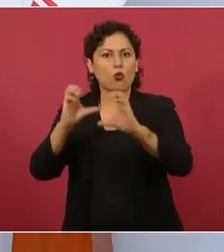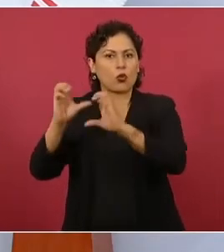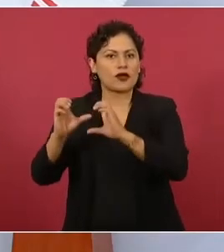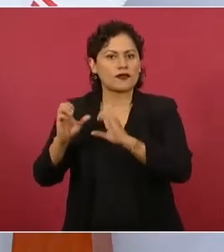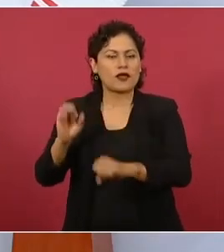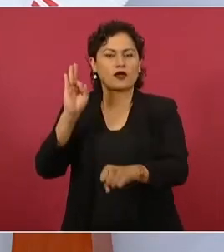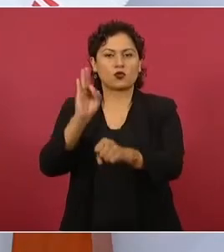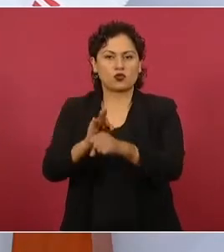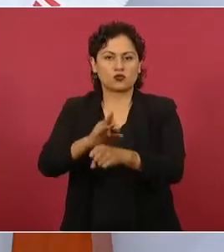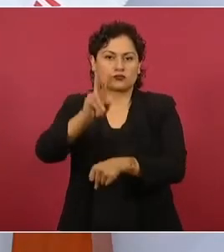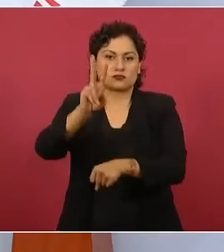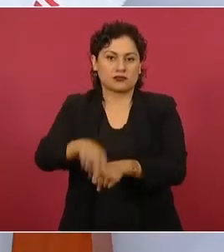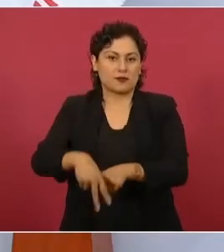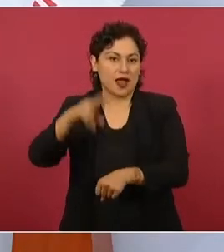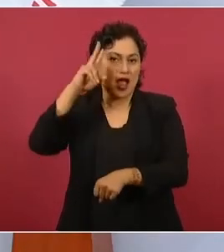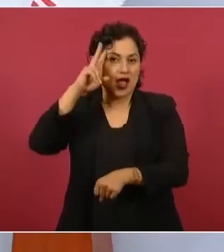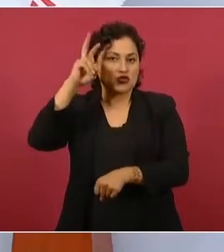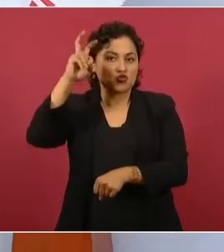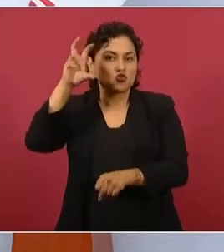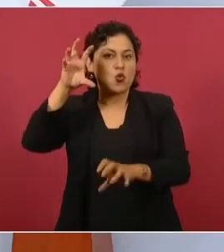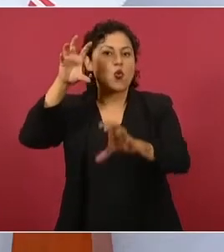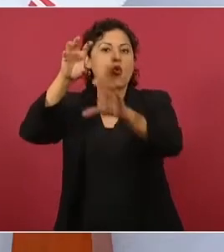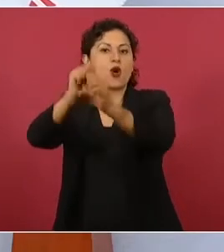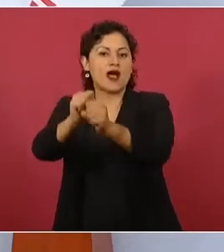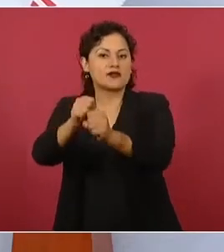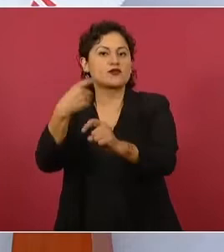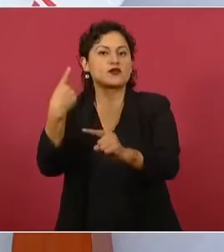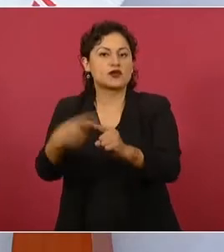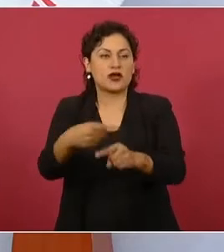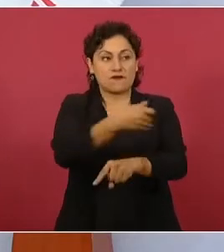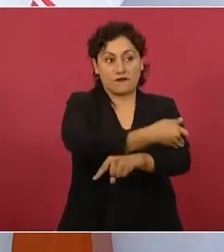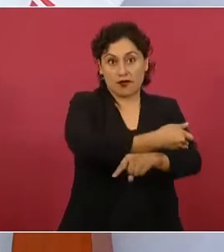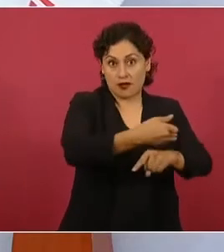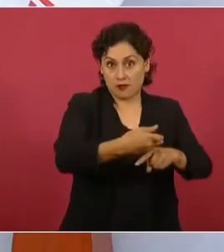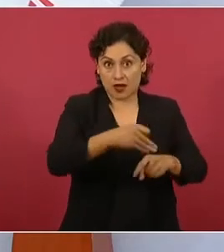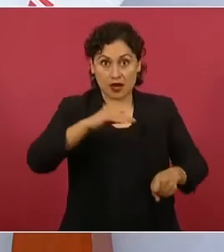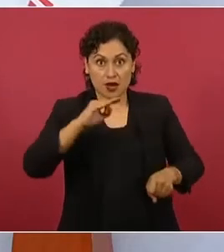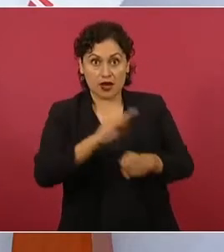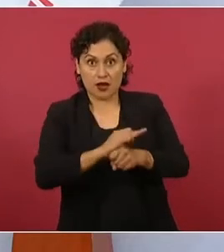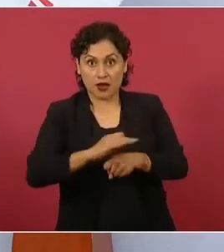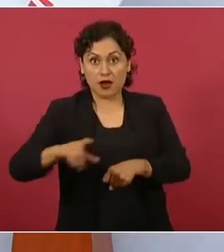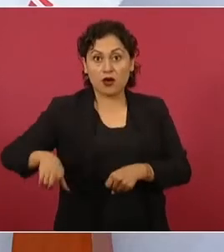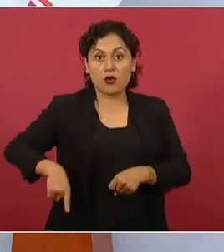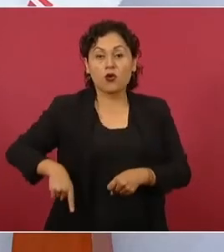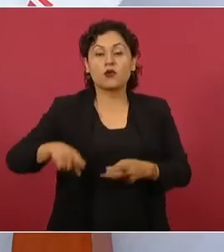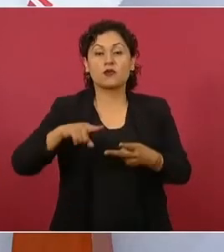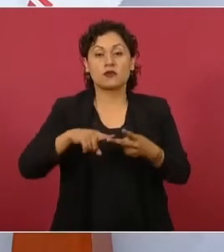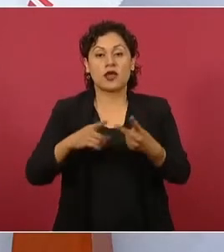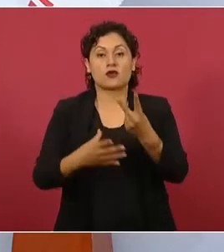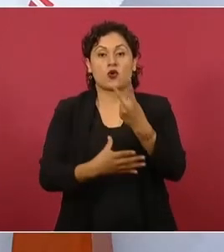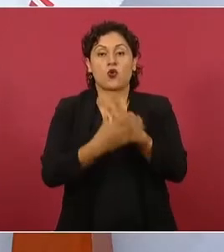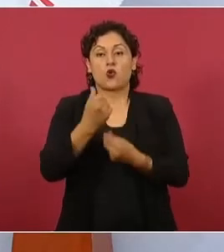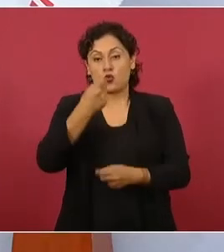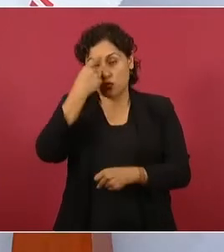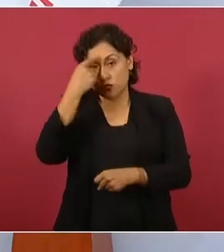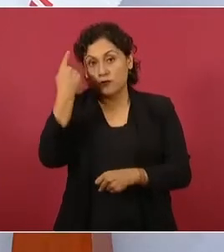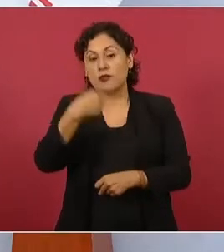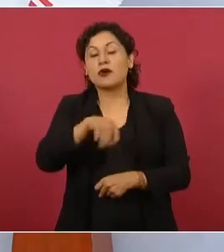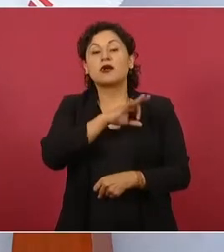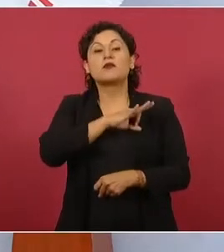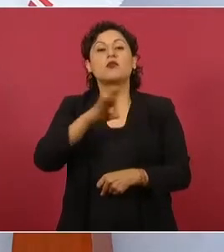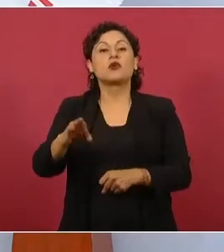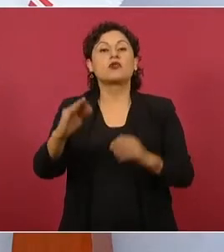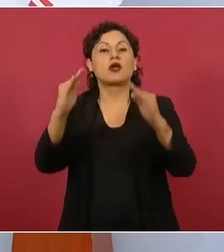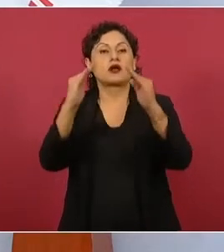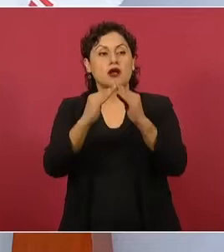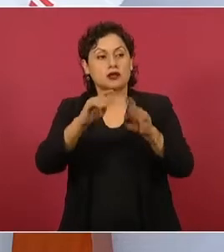sueño compartido. Familias respaldadas por el Estado mexicano para formar un patrimonio en plena libertad y conforme a